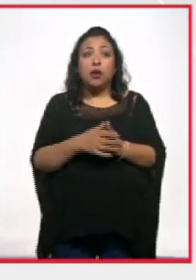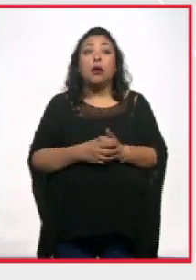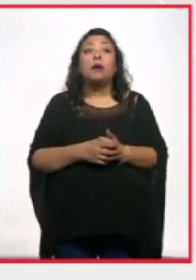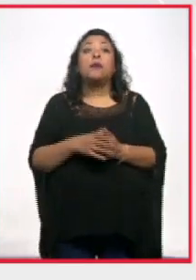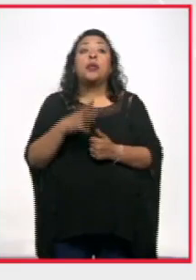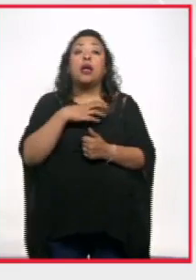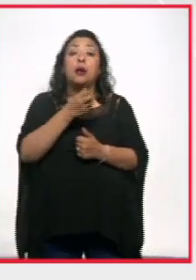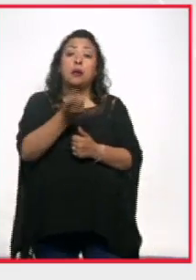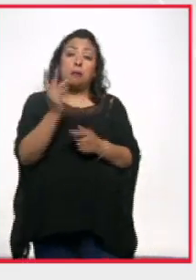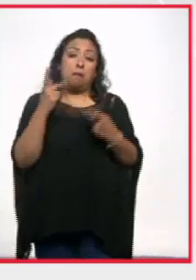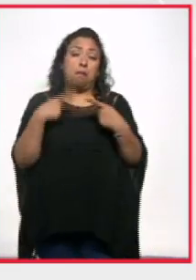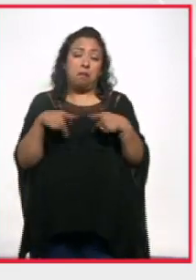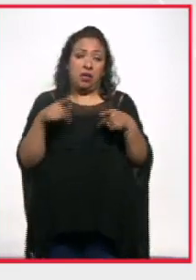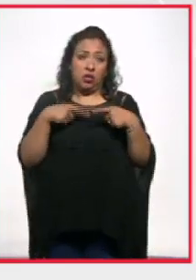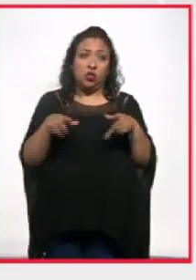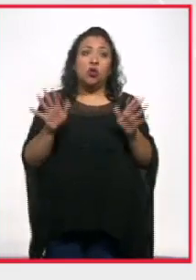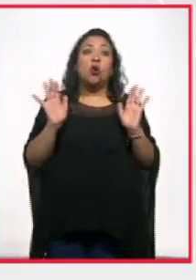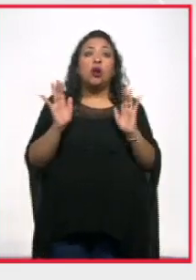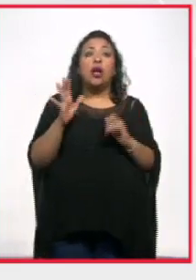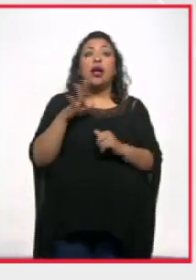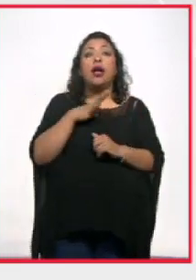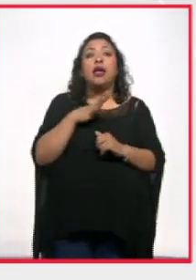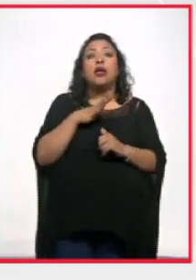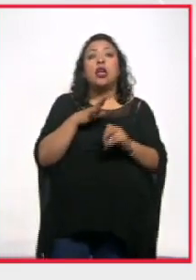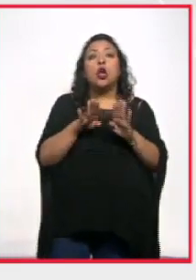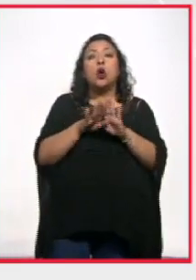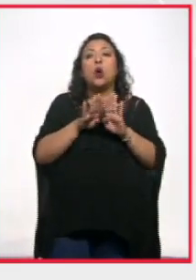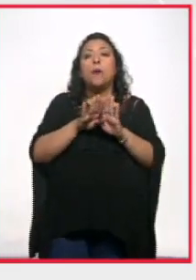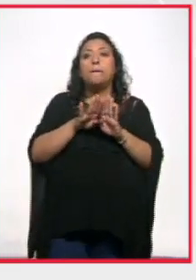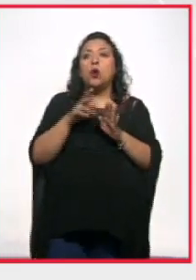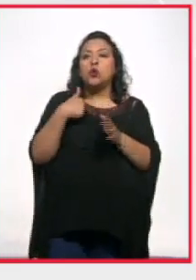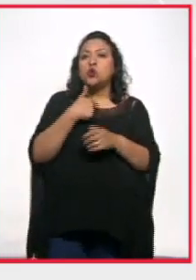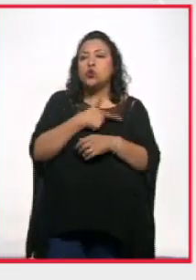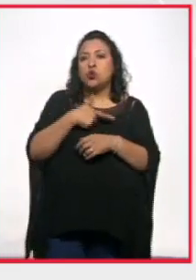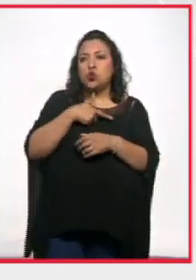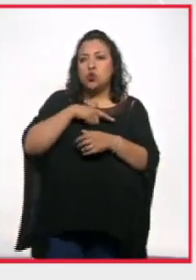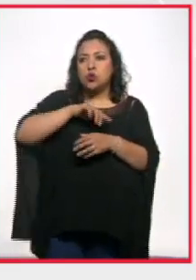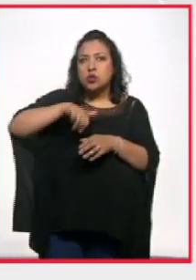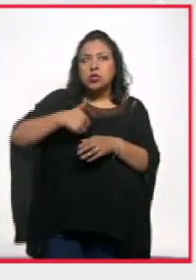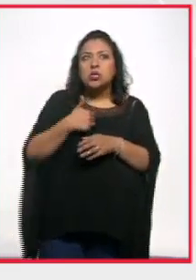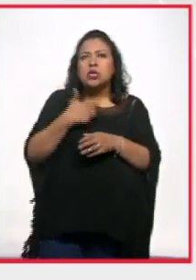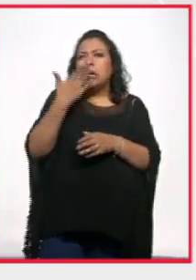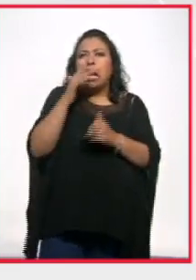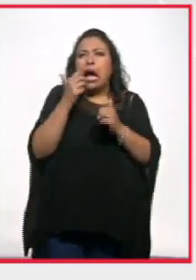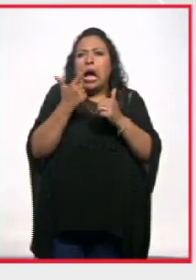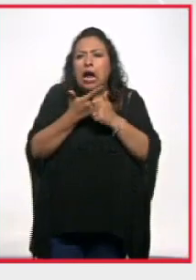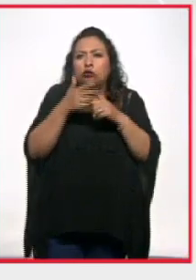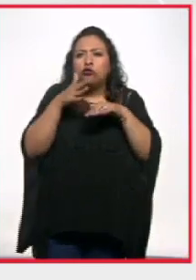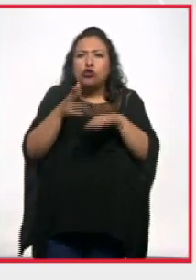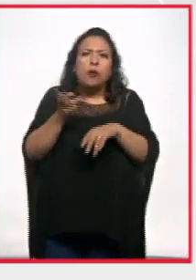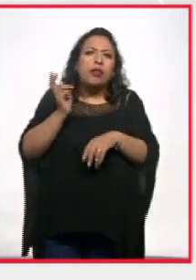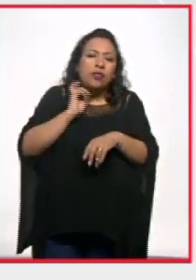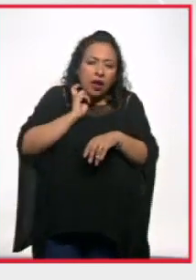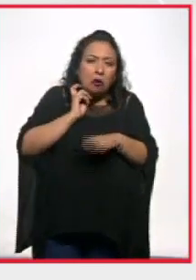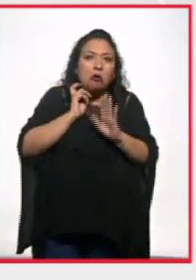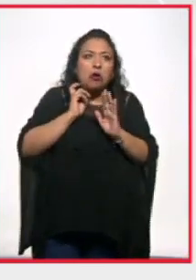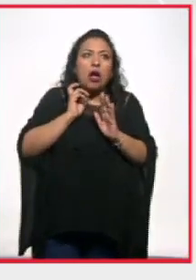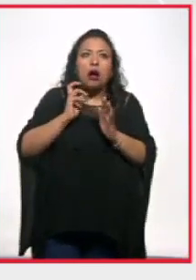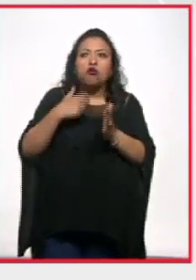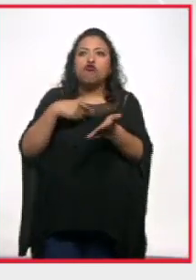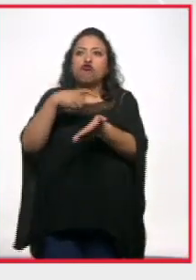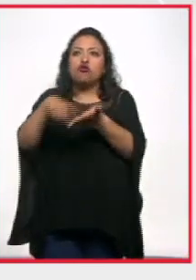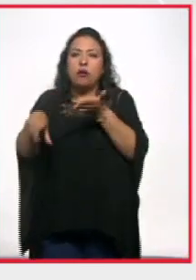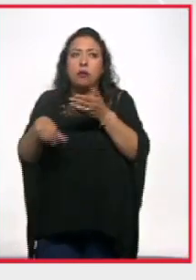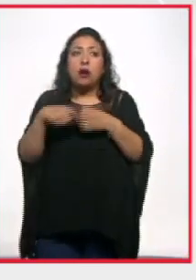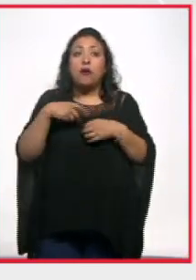pues resulta toda una delicia. ¿No? Hay gente que, bueno, que lo tiene como coleccionista, ¿no? Ante enterarse de cualquier detalle que puede haber en torno a este personaje. Y si se está